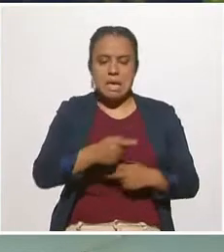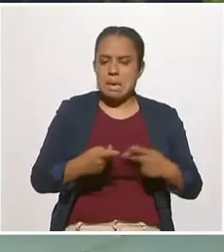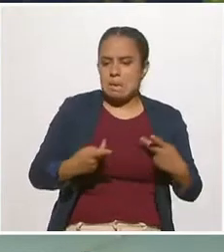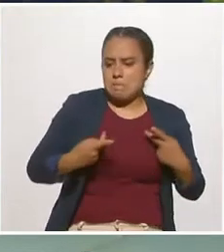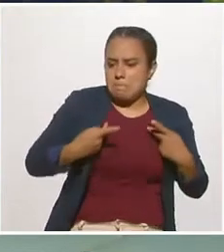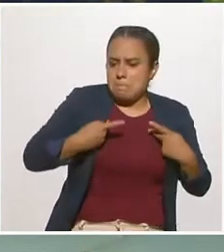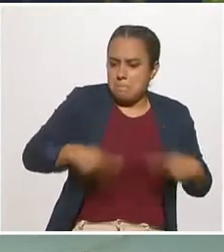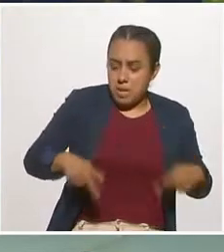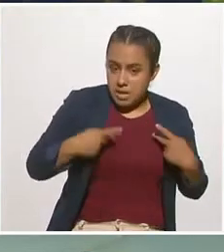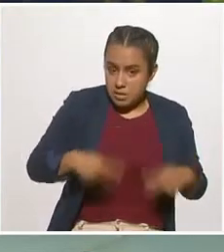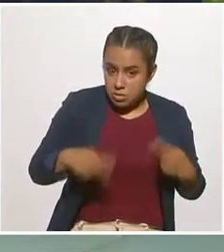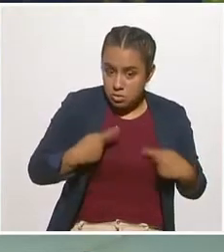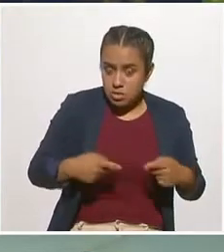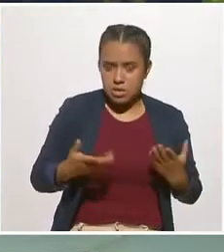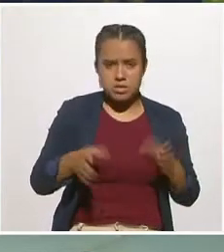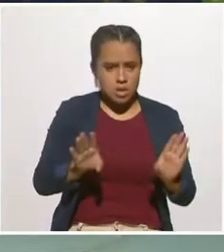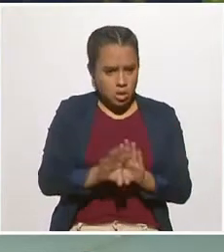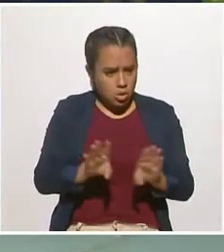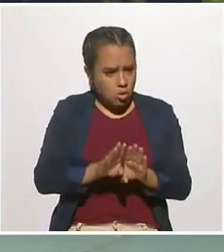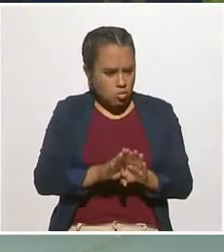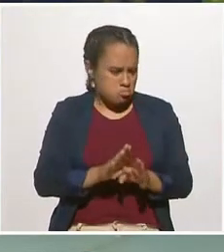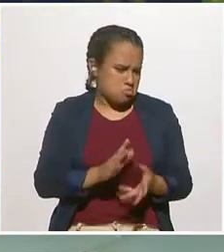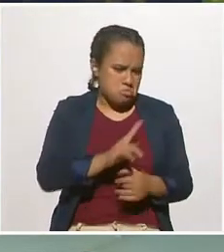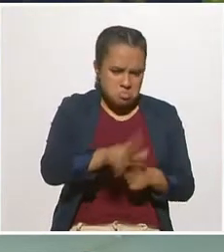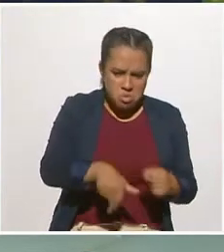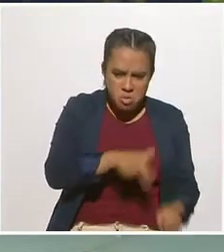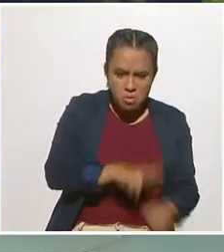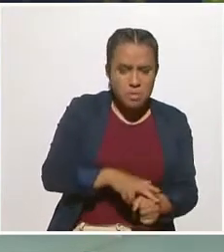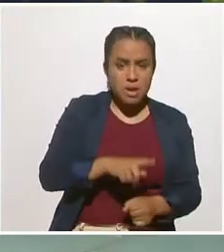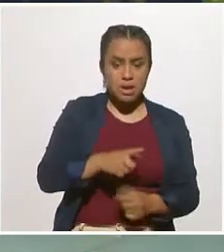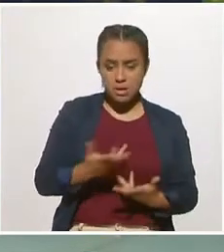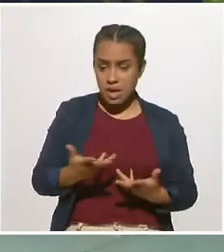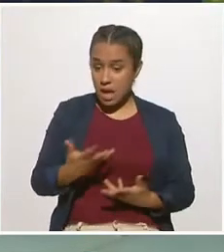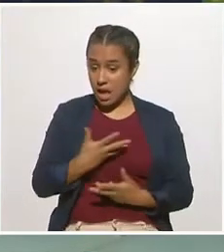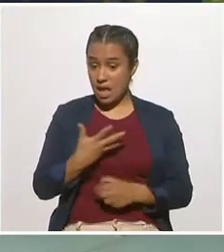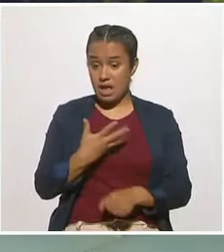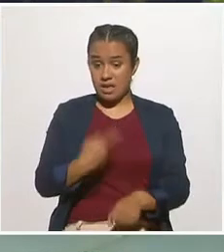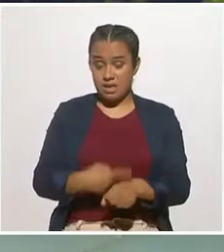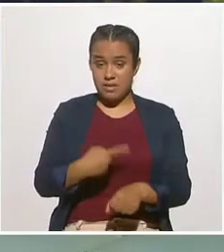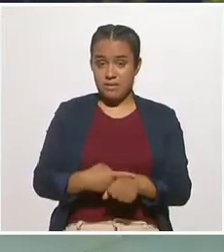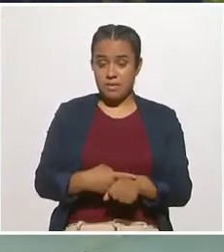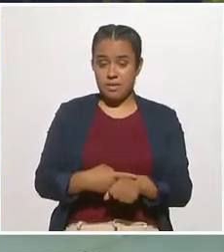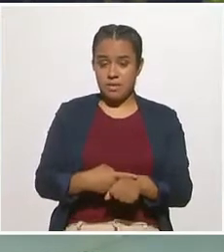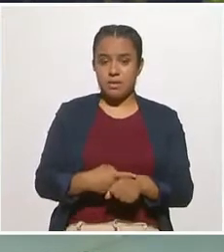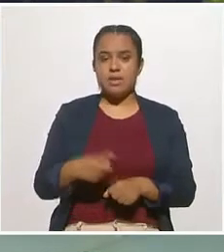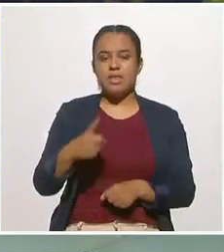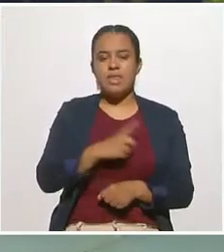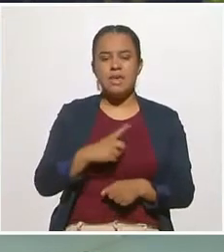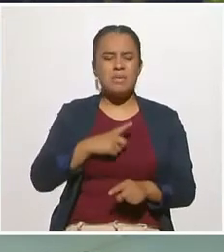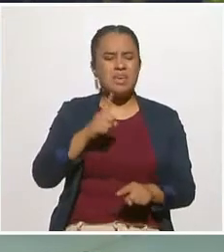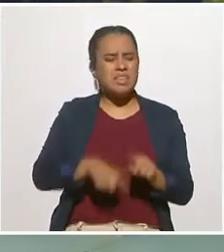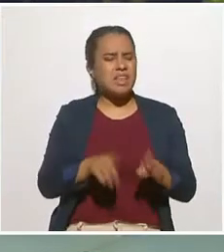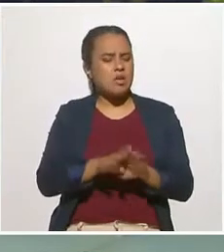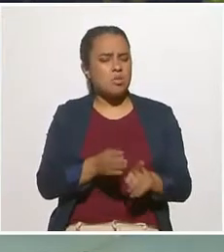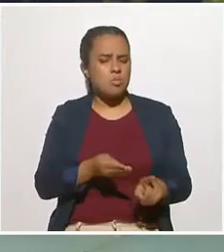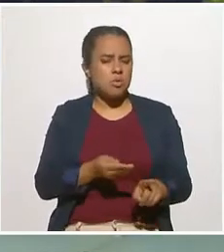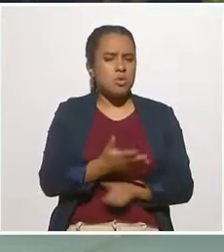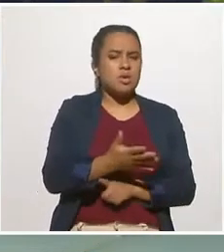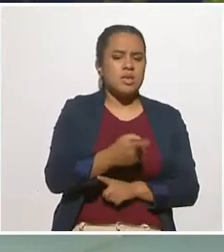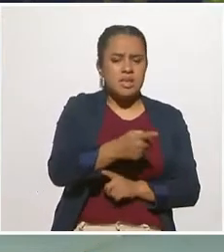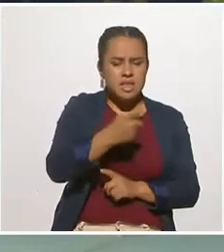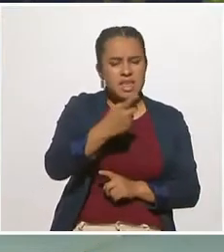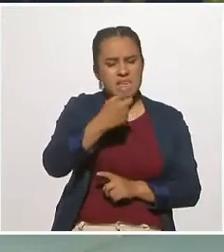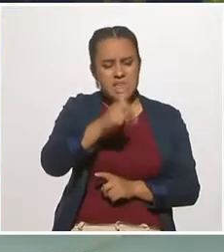corrientes que viven con este padecimiento, con esta condición. Quitemos estas etiquetas de hablar de diabéticos, de